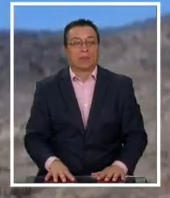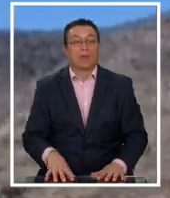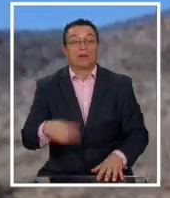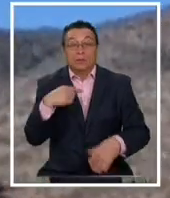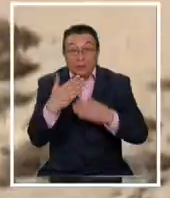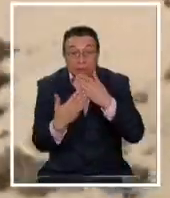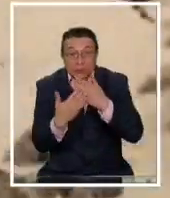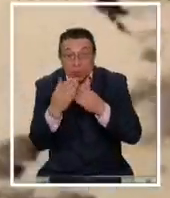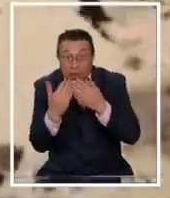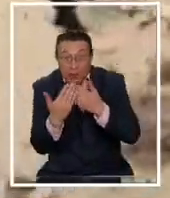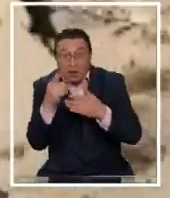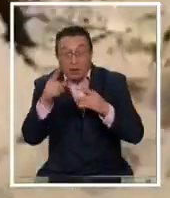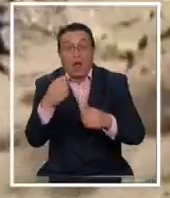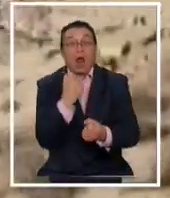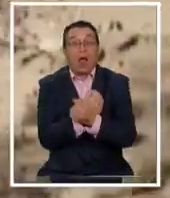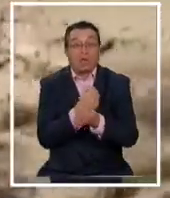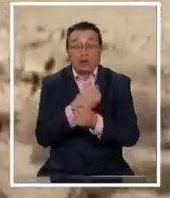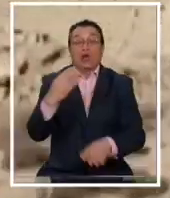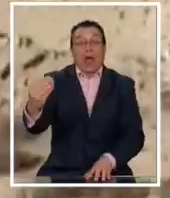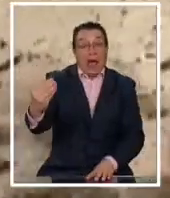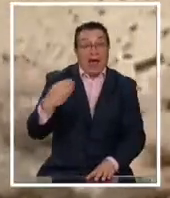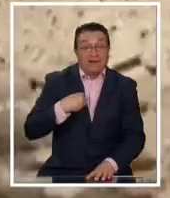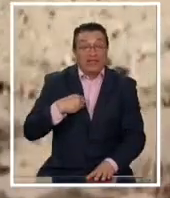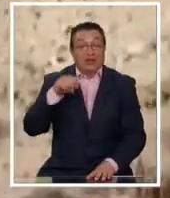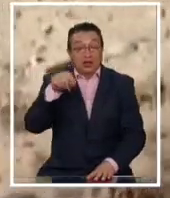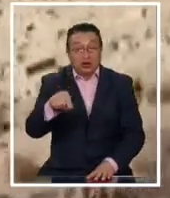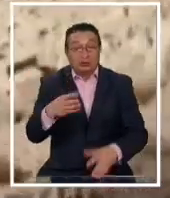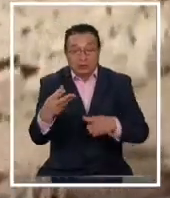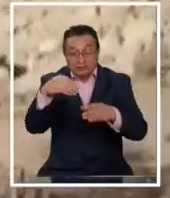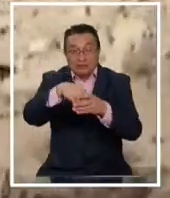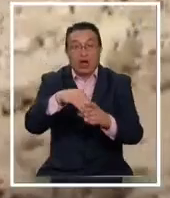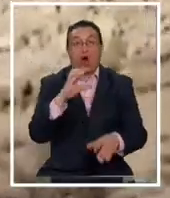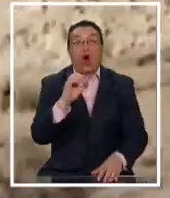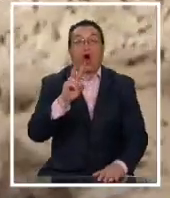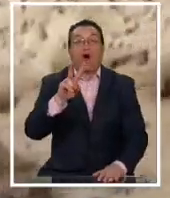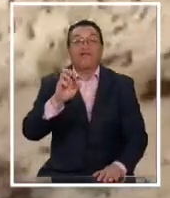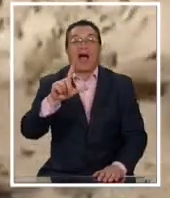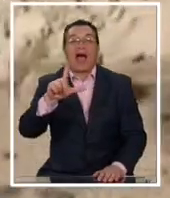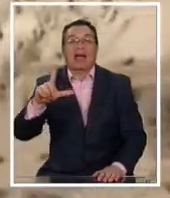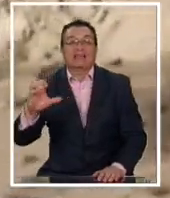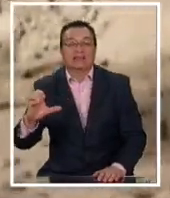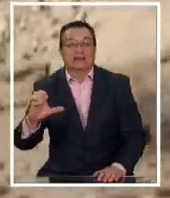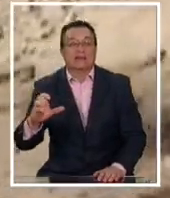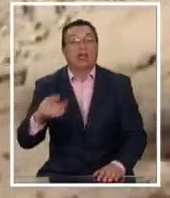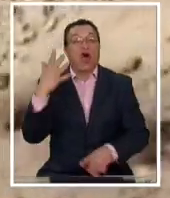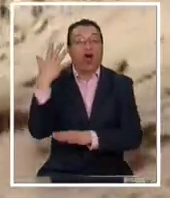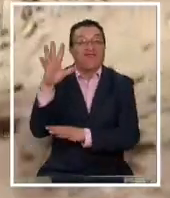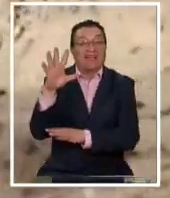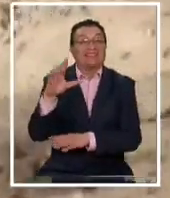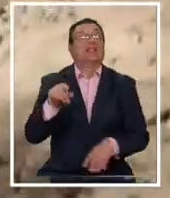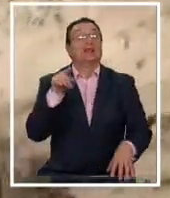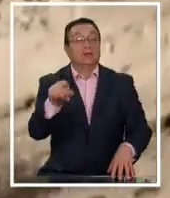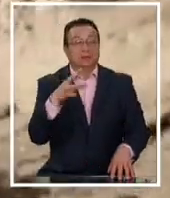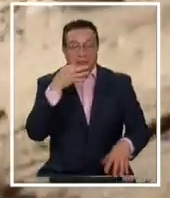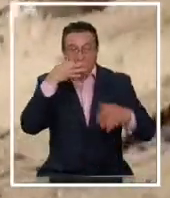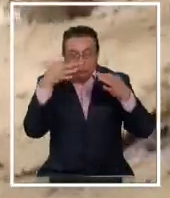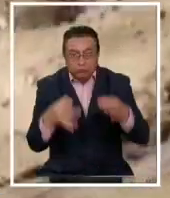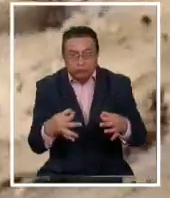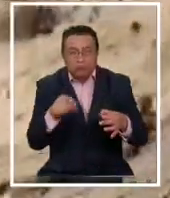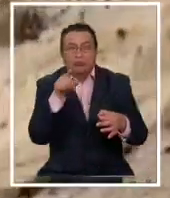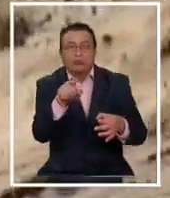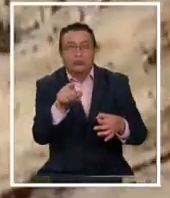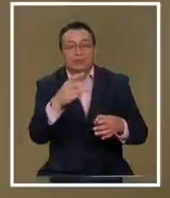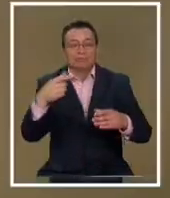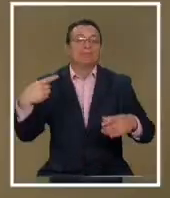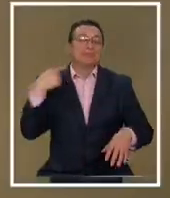fue primera hora del día cuando Carabineros recibió el llamado desde el interior de Ovalle. La información era categórica. Por un